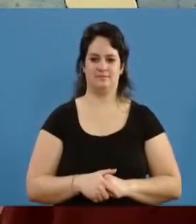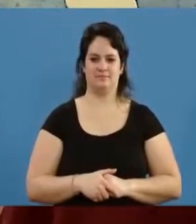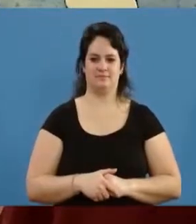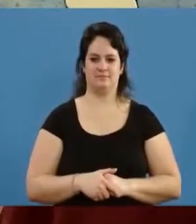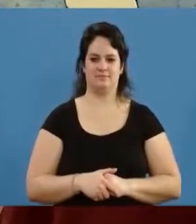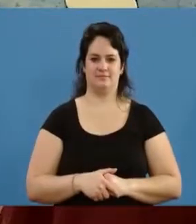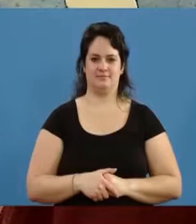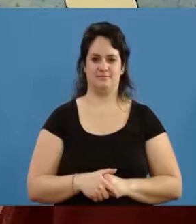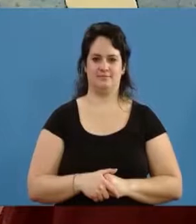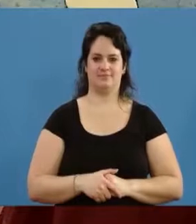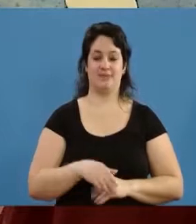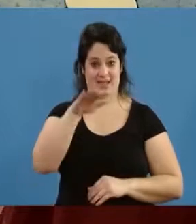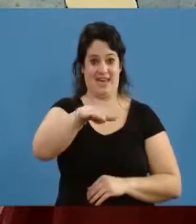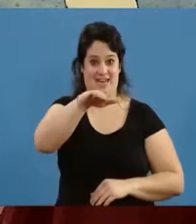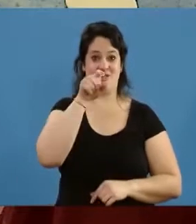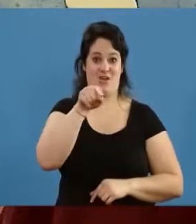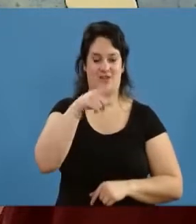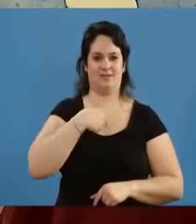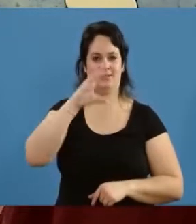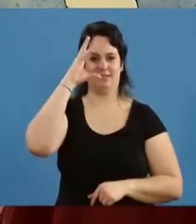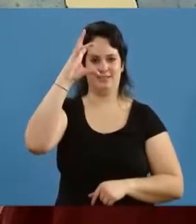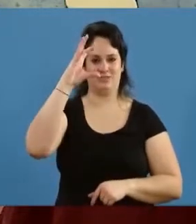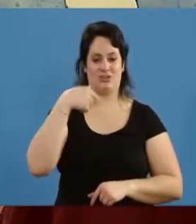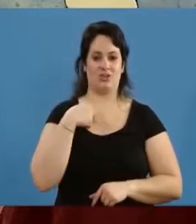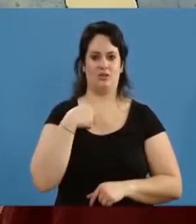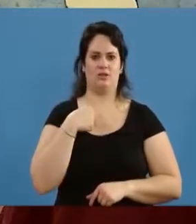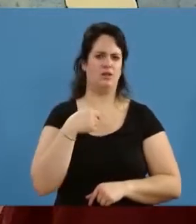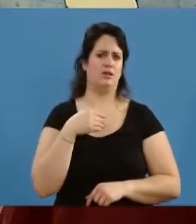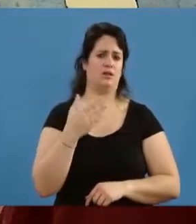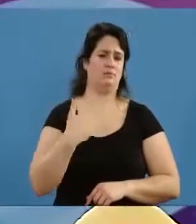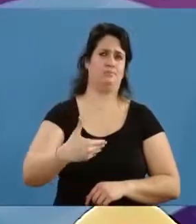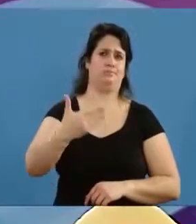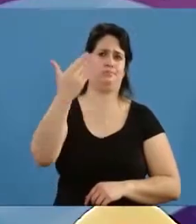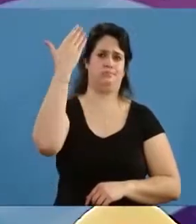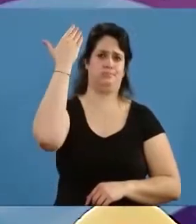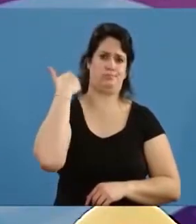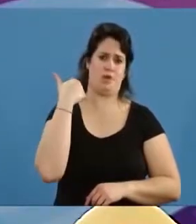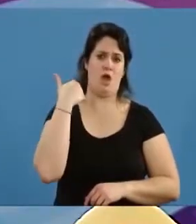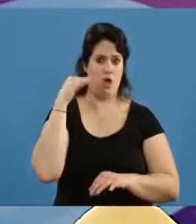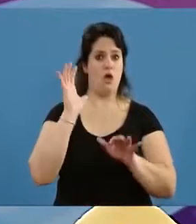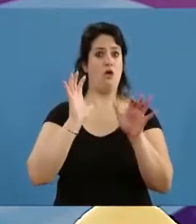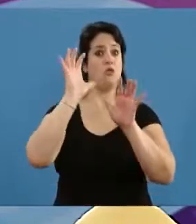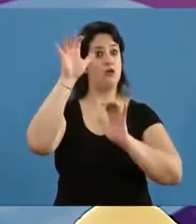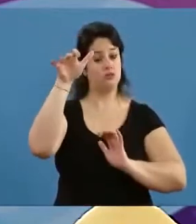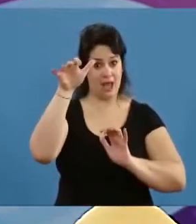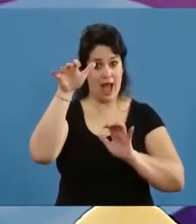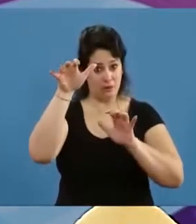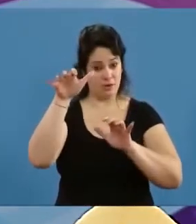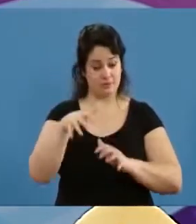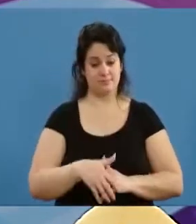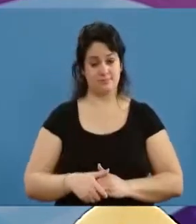Muy bien. Tomás recordó que un día los dinosaurios... Tomás recordó que un día